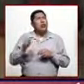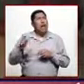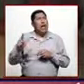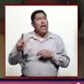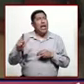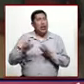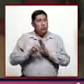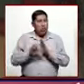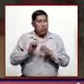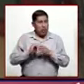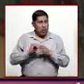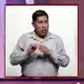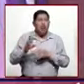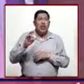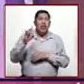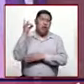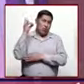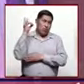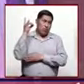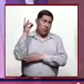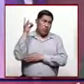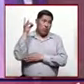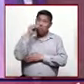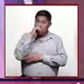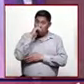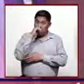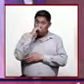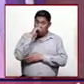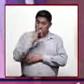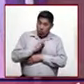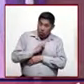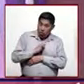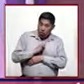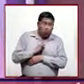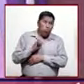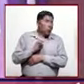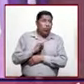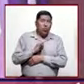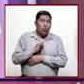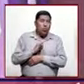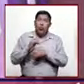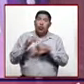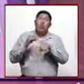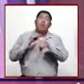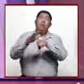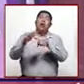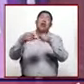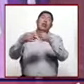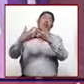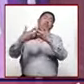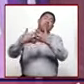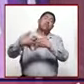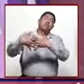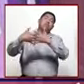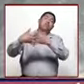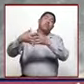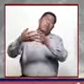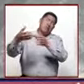bolivianos. ¿7 bolivianos? ¿Ustedes directamente lo funden? No, mandamos el fundir a las fundiciones. Ya.